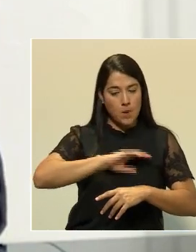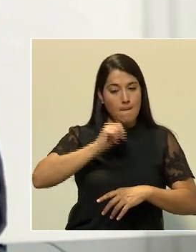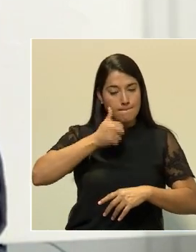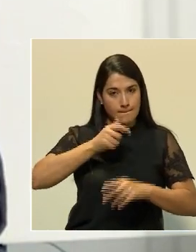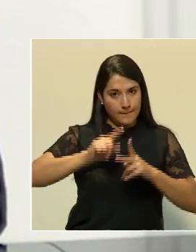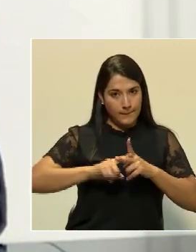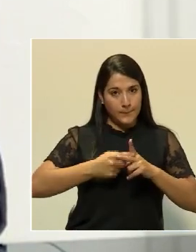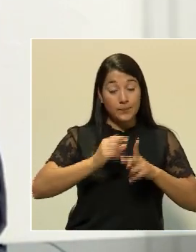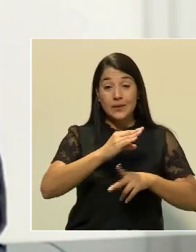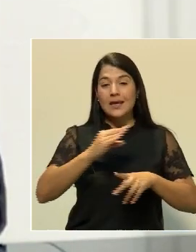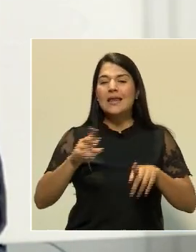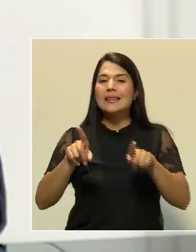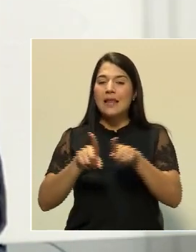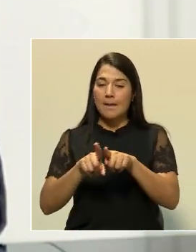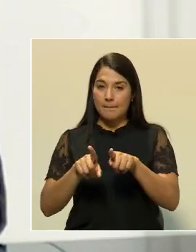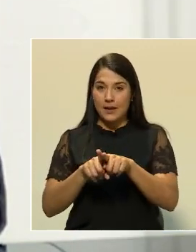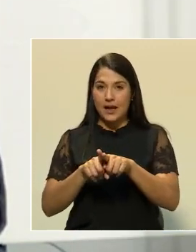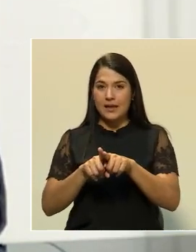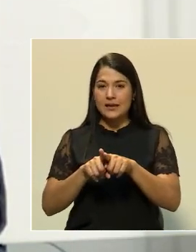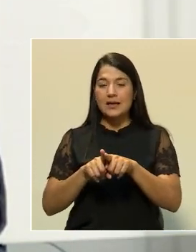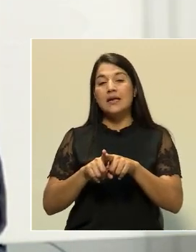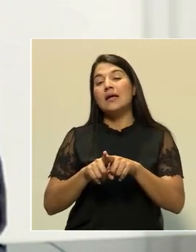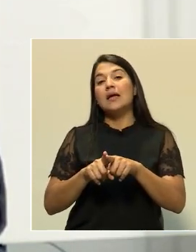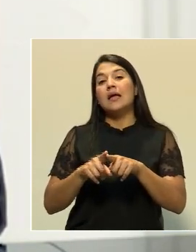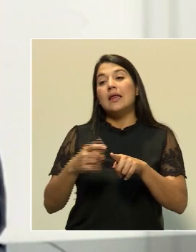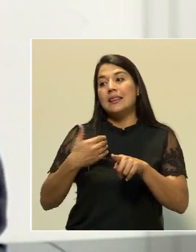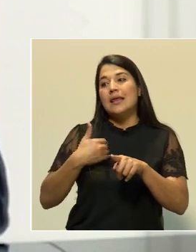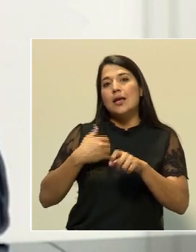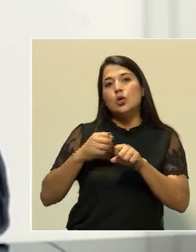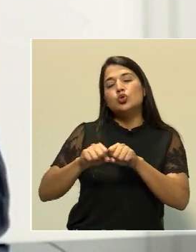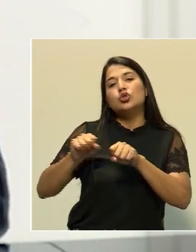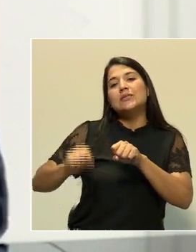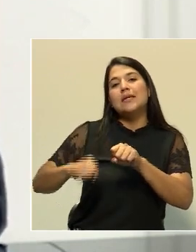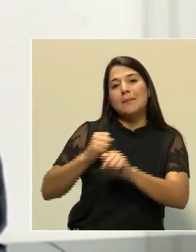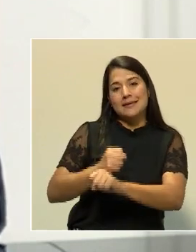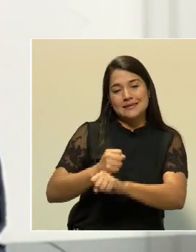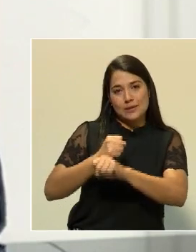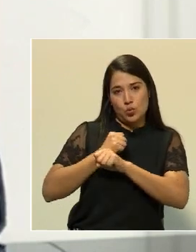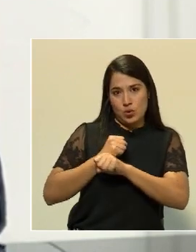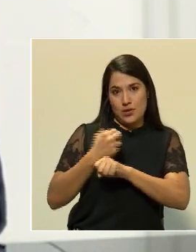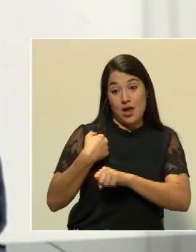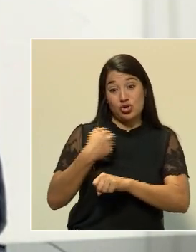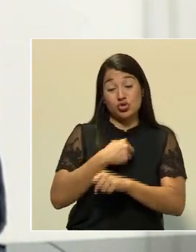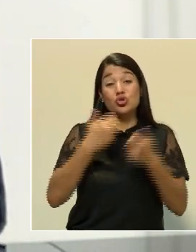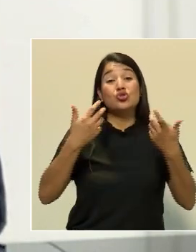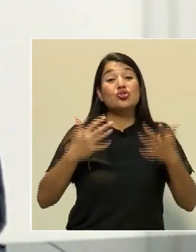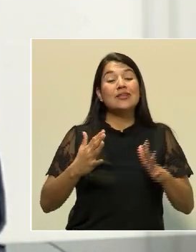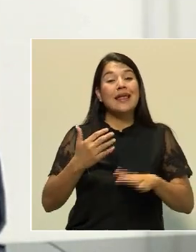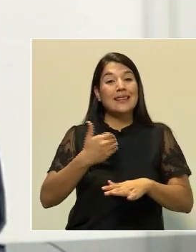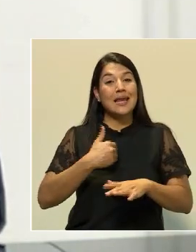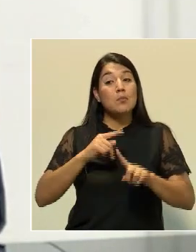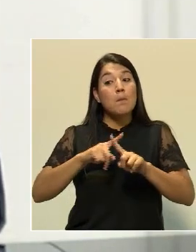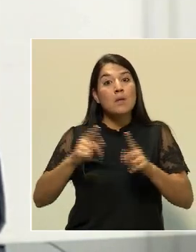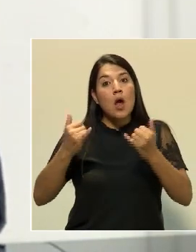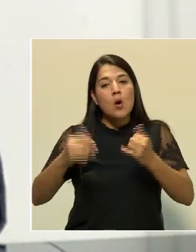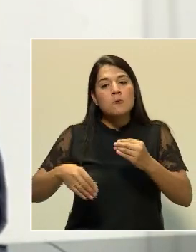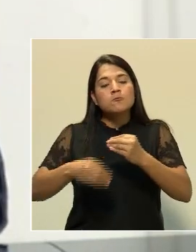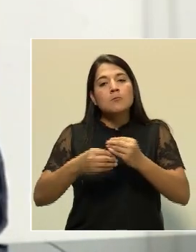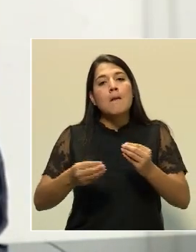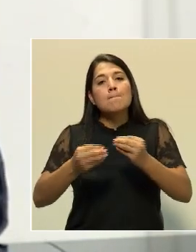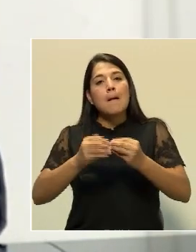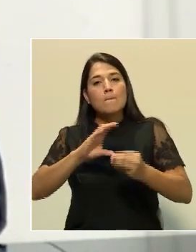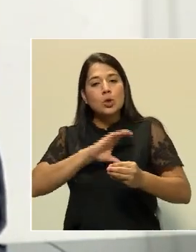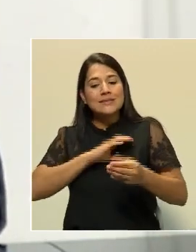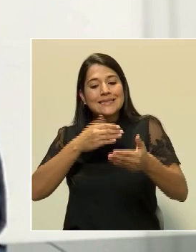También incluye un dispositivo de seguridad que ya tenemos, pero vamos a aumentar a partir de mañana en los alrededores de la Basílica